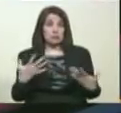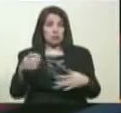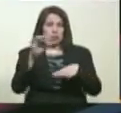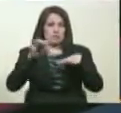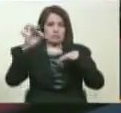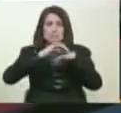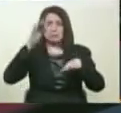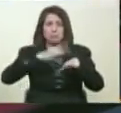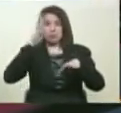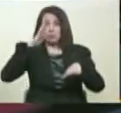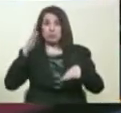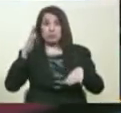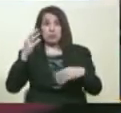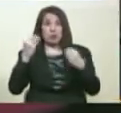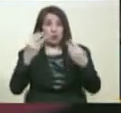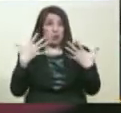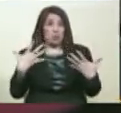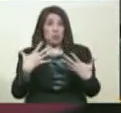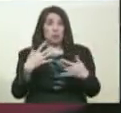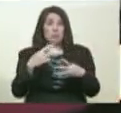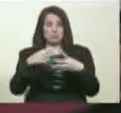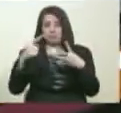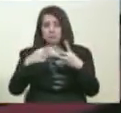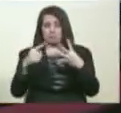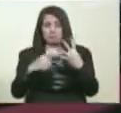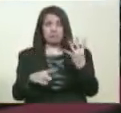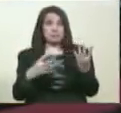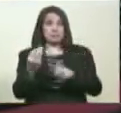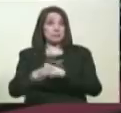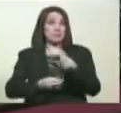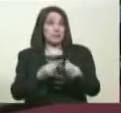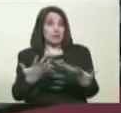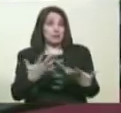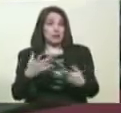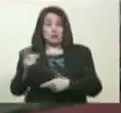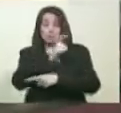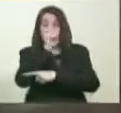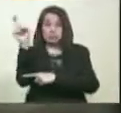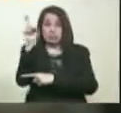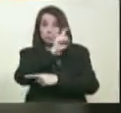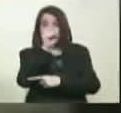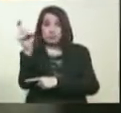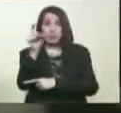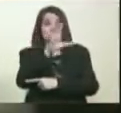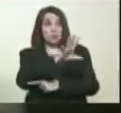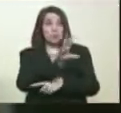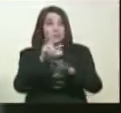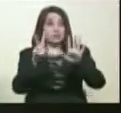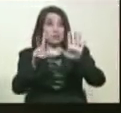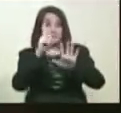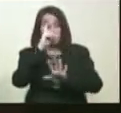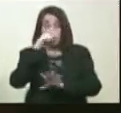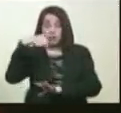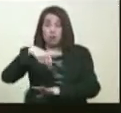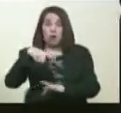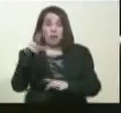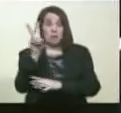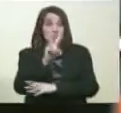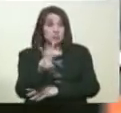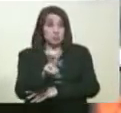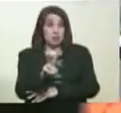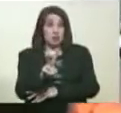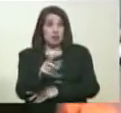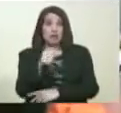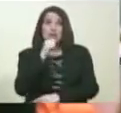zika y chikungunya. ¿Verdad? Este es nuestro Plagatox, que es nuestro producto bandera, 57 años en Venezuela. ¿Quién no usa un